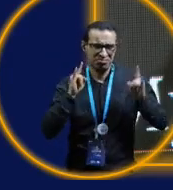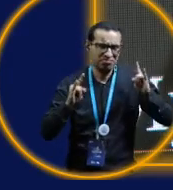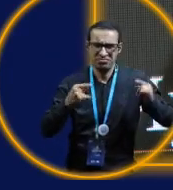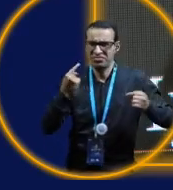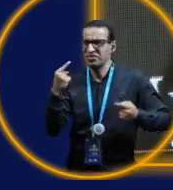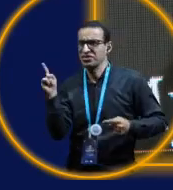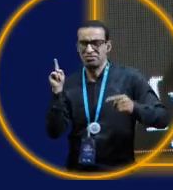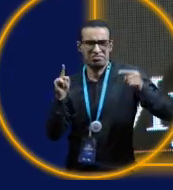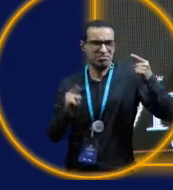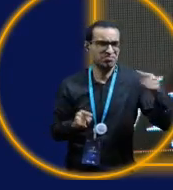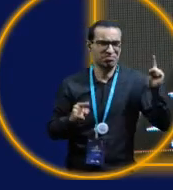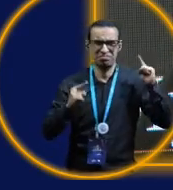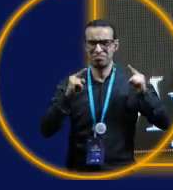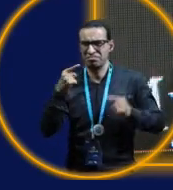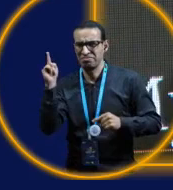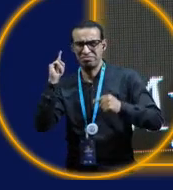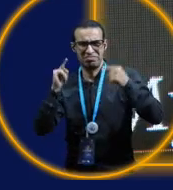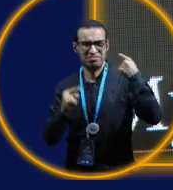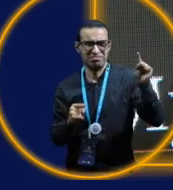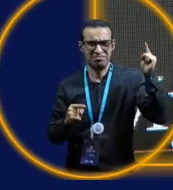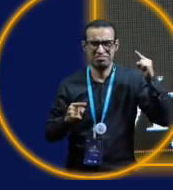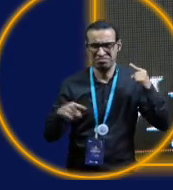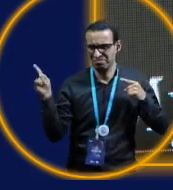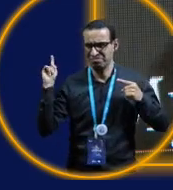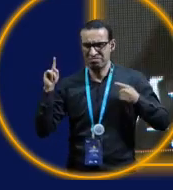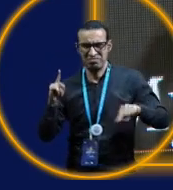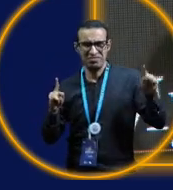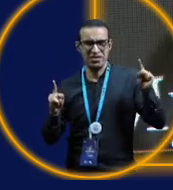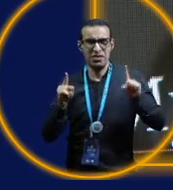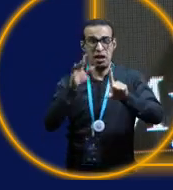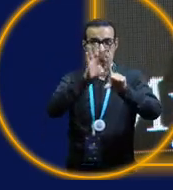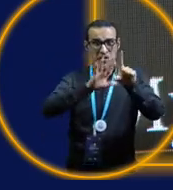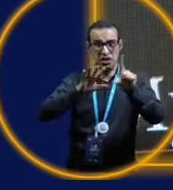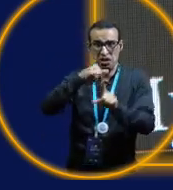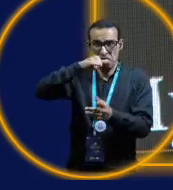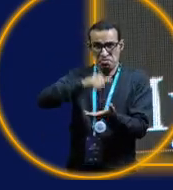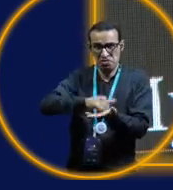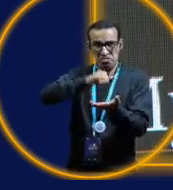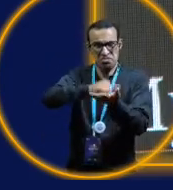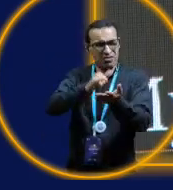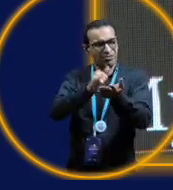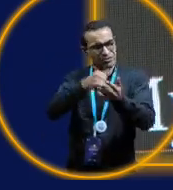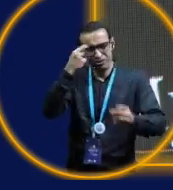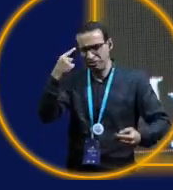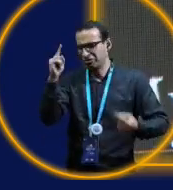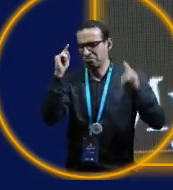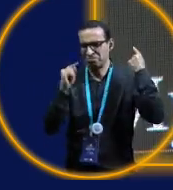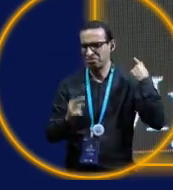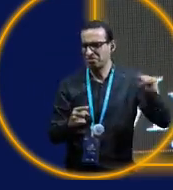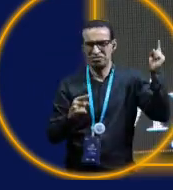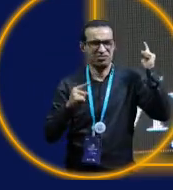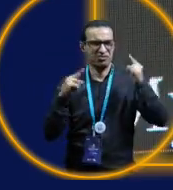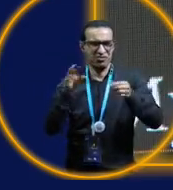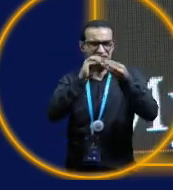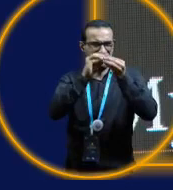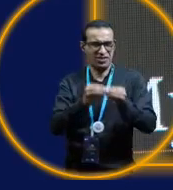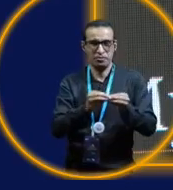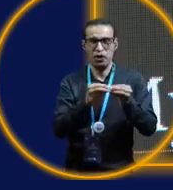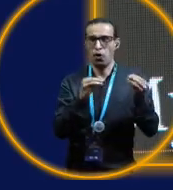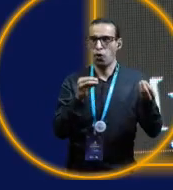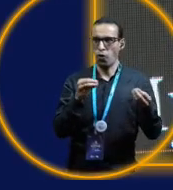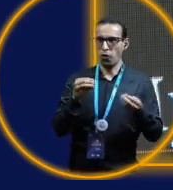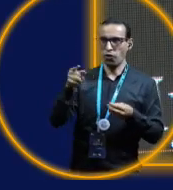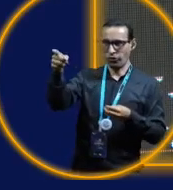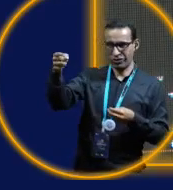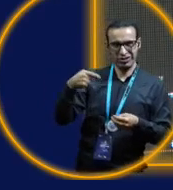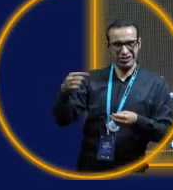un minuto como un artista voy a cambiar un medio diferente ahora y hacer videos o hablar con o trabaj los artistas que se parte